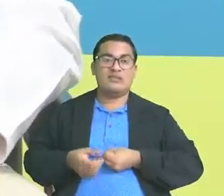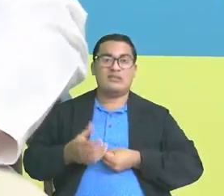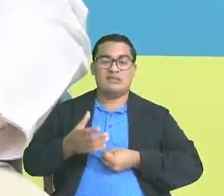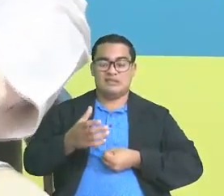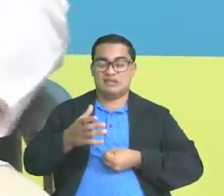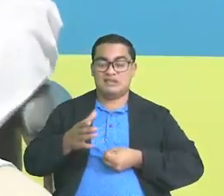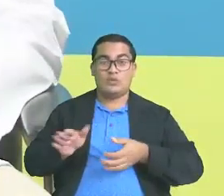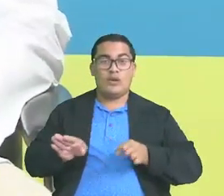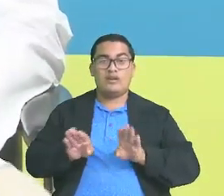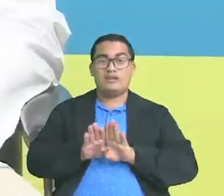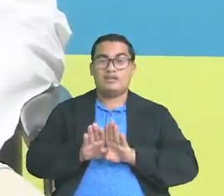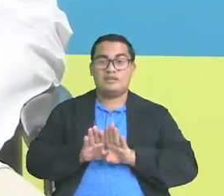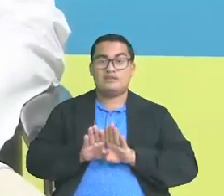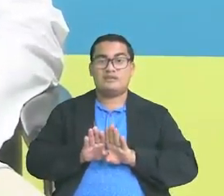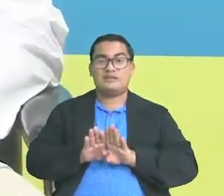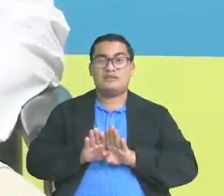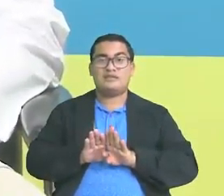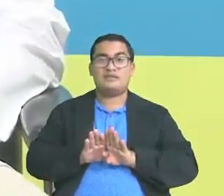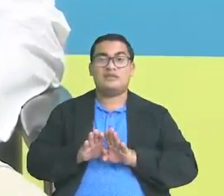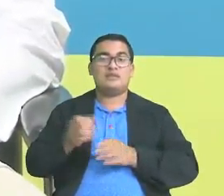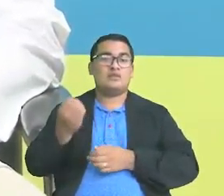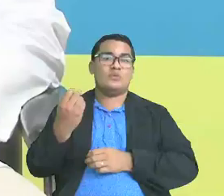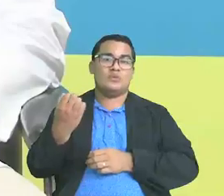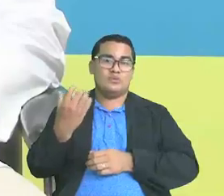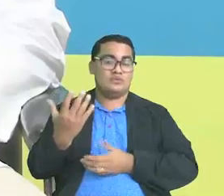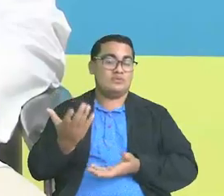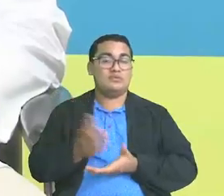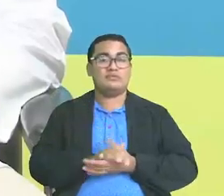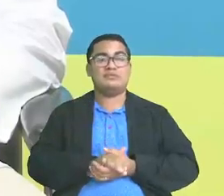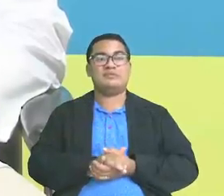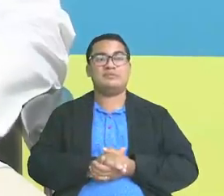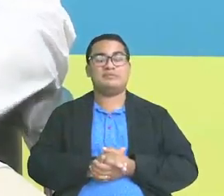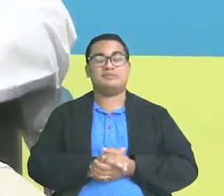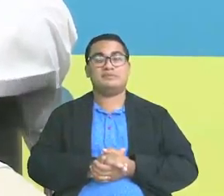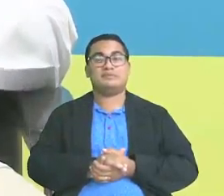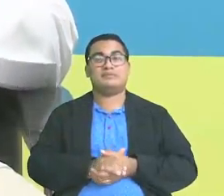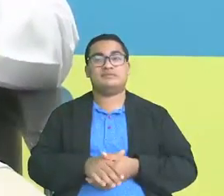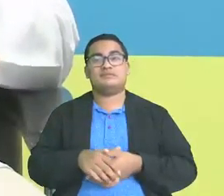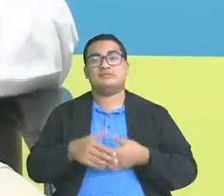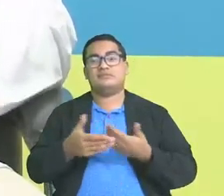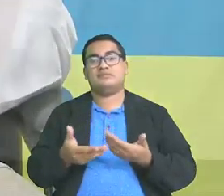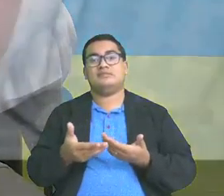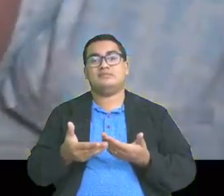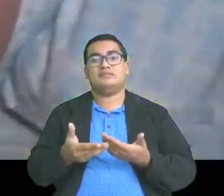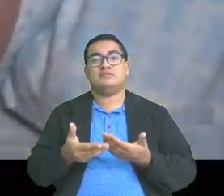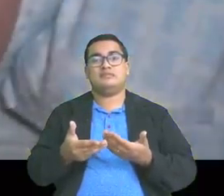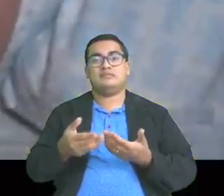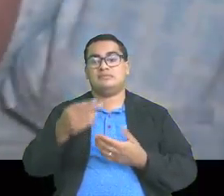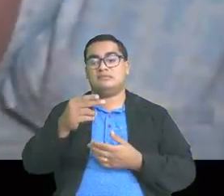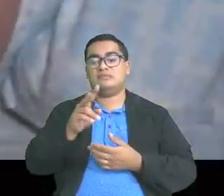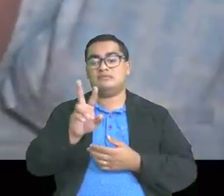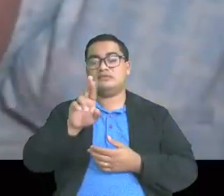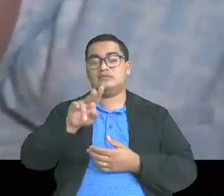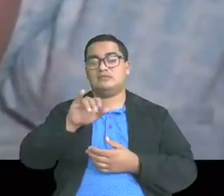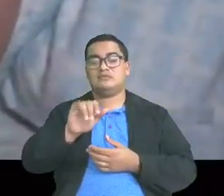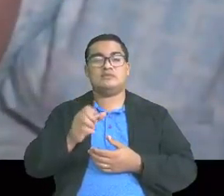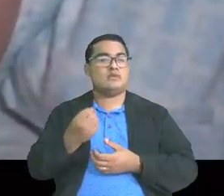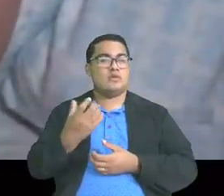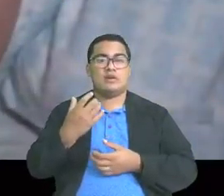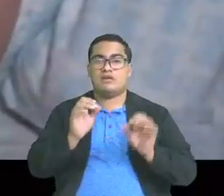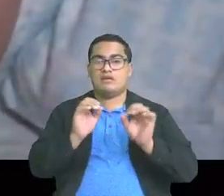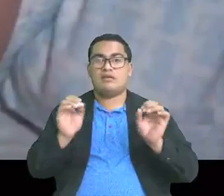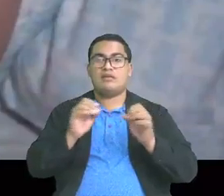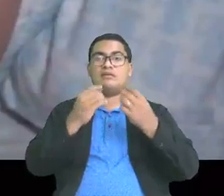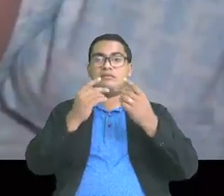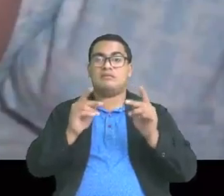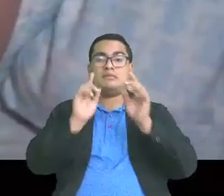movimiento, se cierra, así es, y eso le va a doler. ¿Ves? Entonces, las hernias no duelen. Sí hay que estar pendiente en